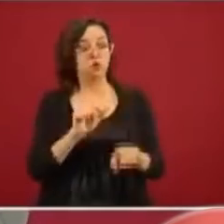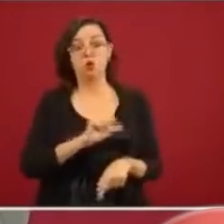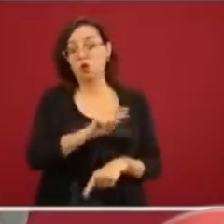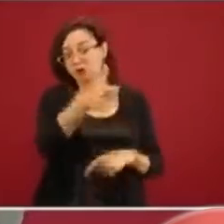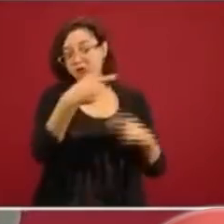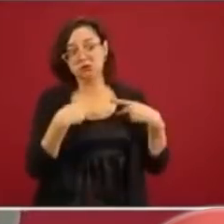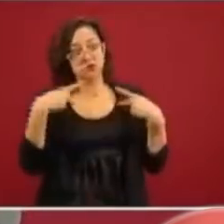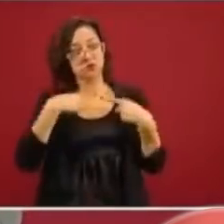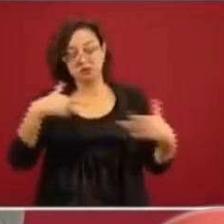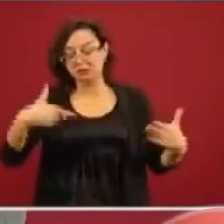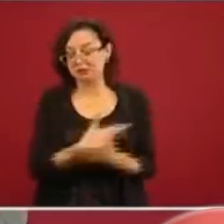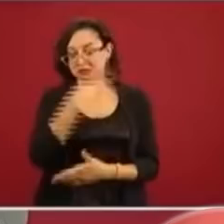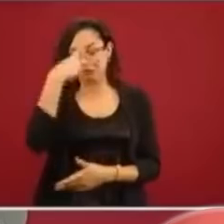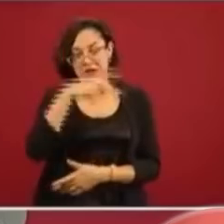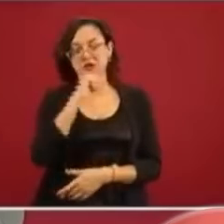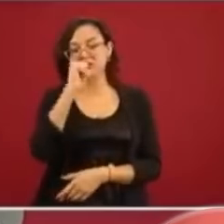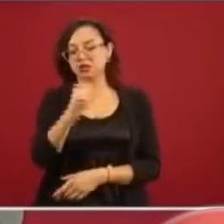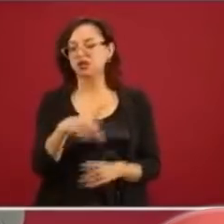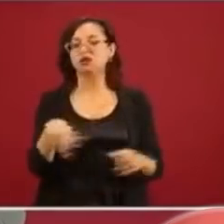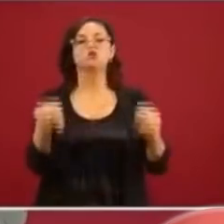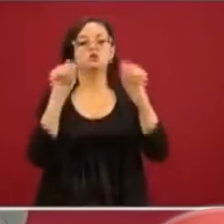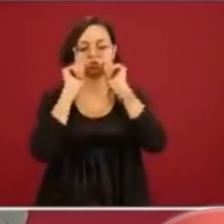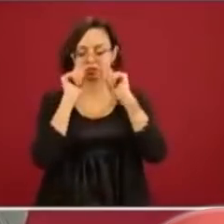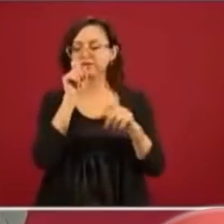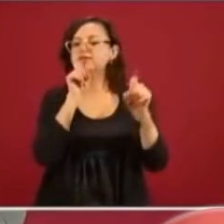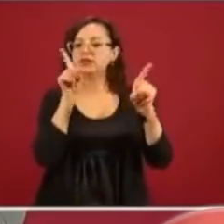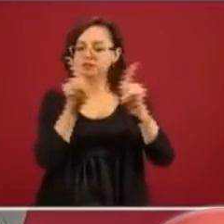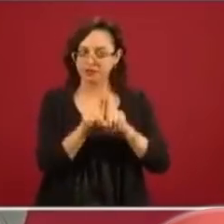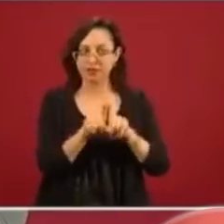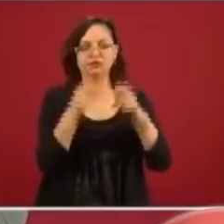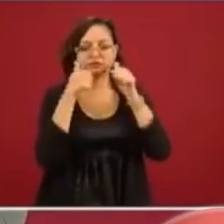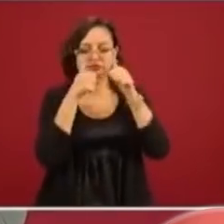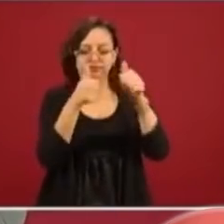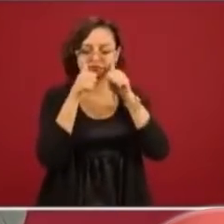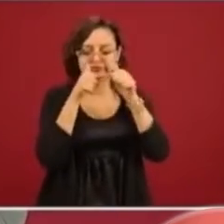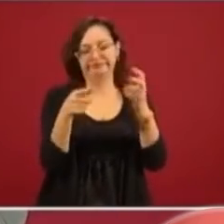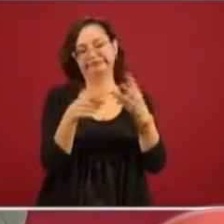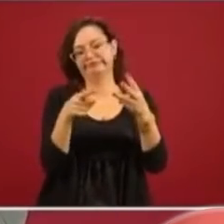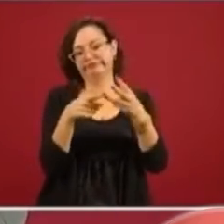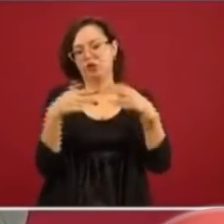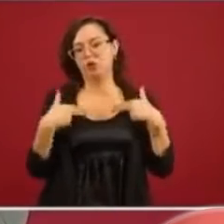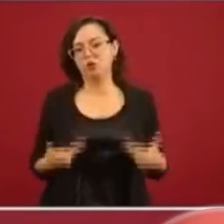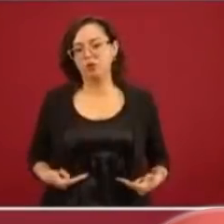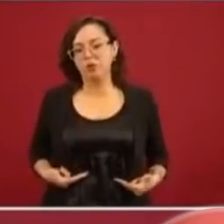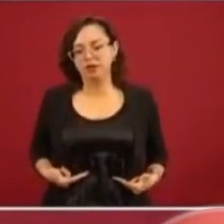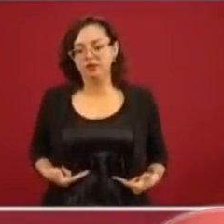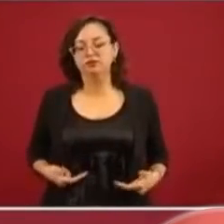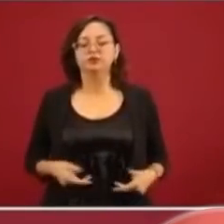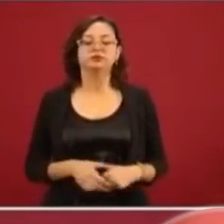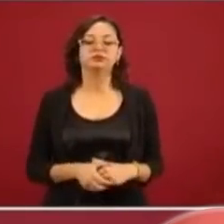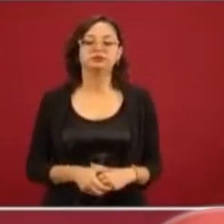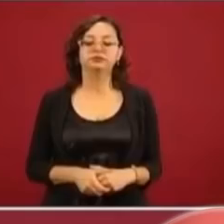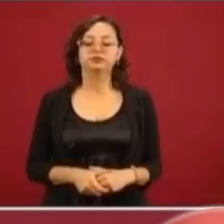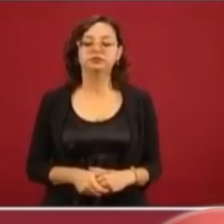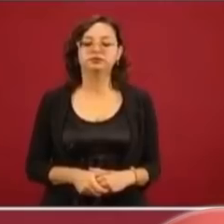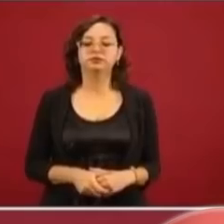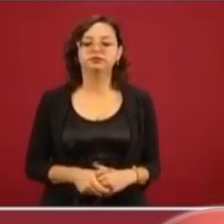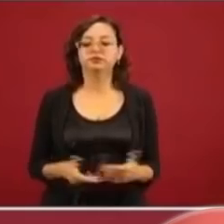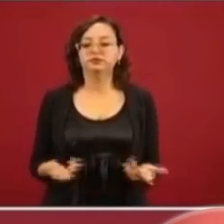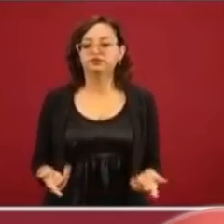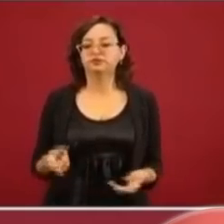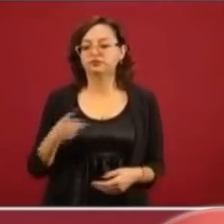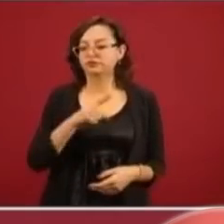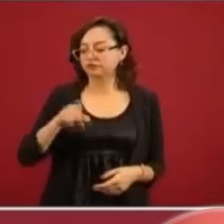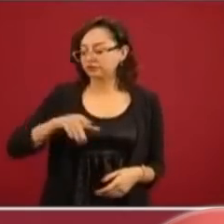este territorio. Y nos lleva desde luego esto a plantear lo que preguntaban